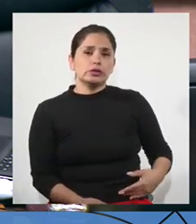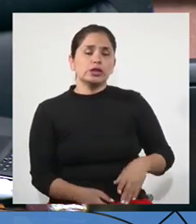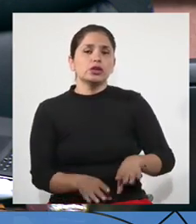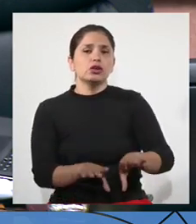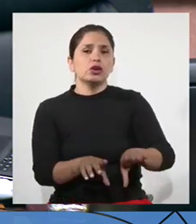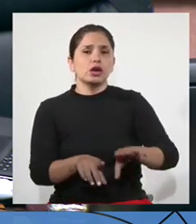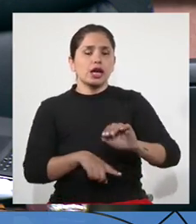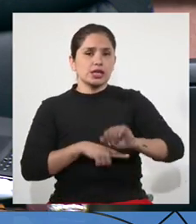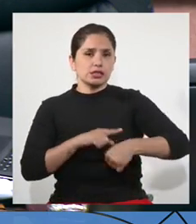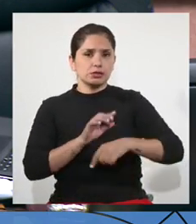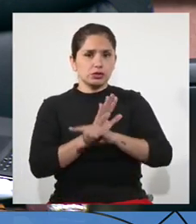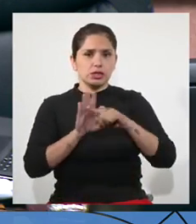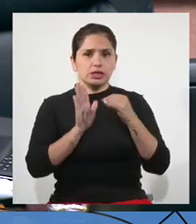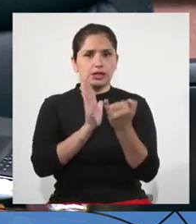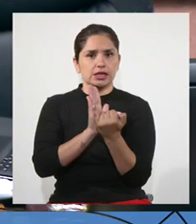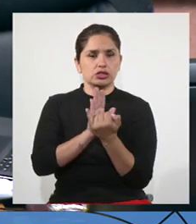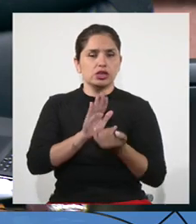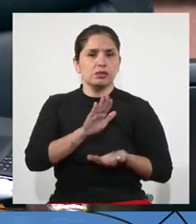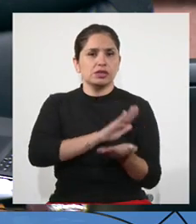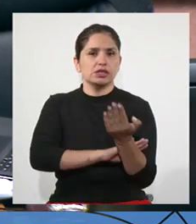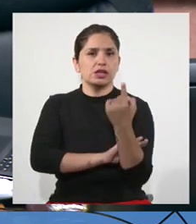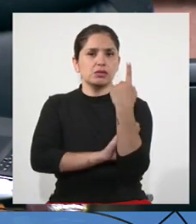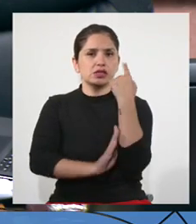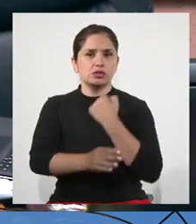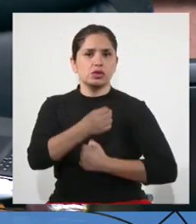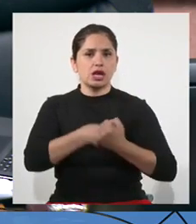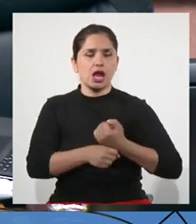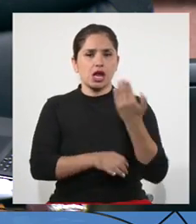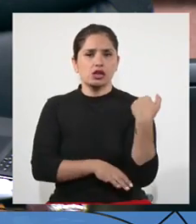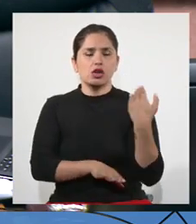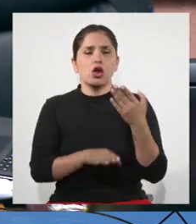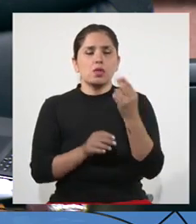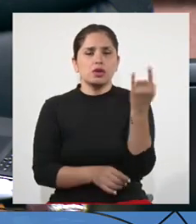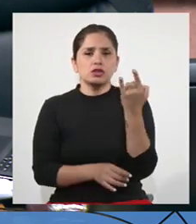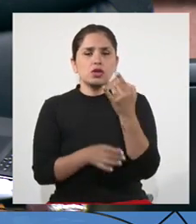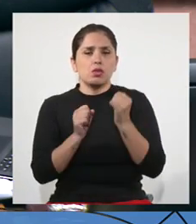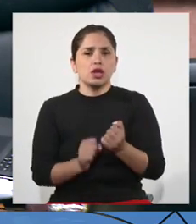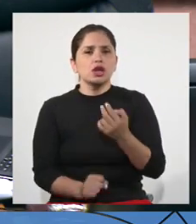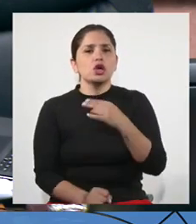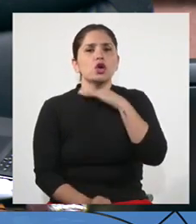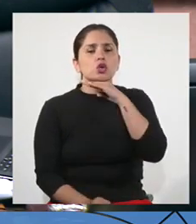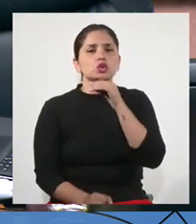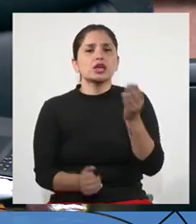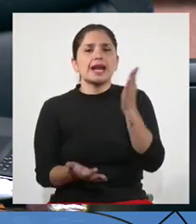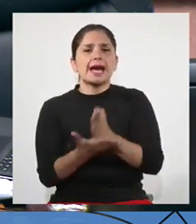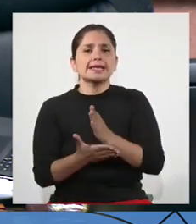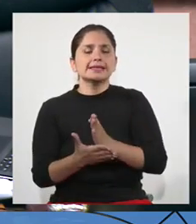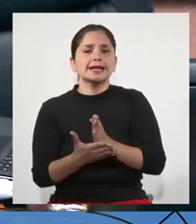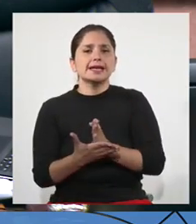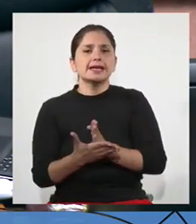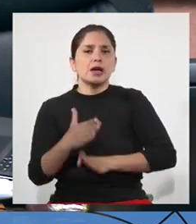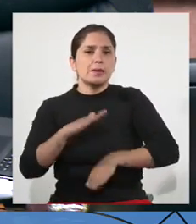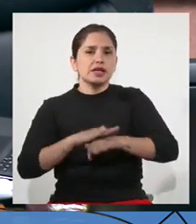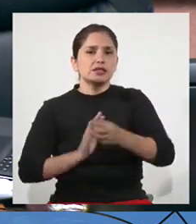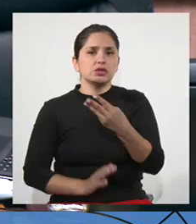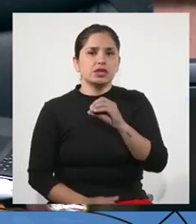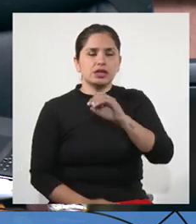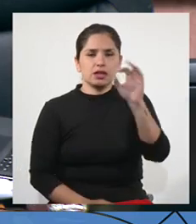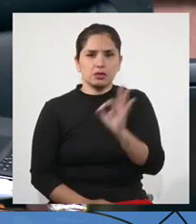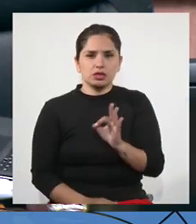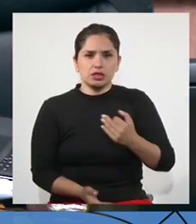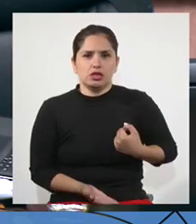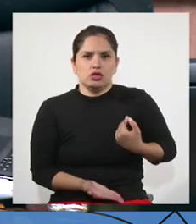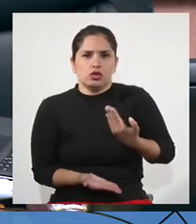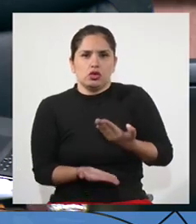indicación que presentamos hace un año para que las universidades pudieran utilizar hasta el 30% de sus recursos con el propósito de dar un